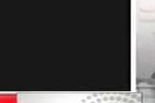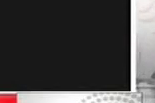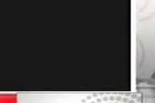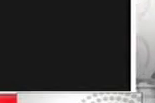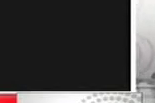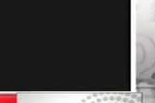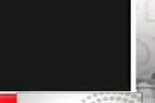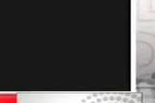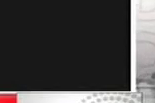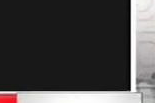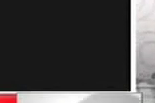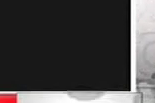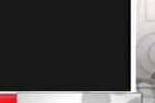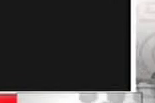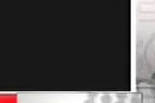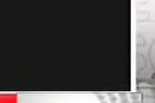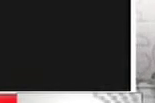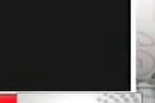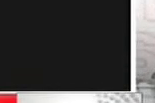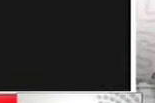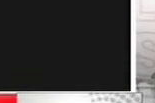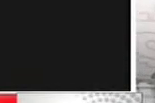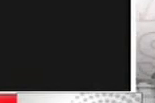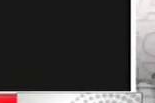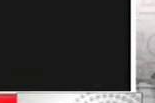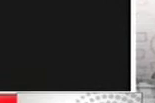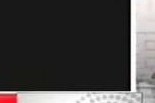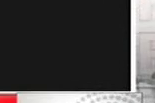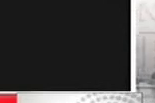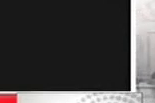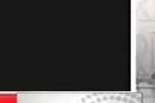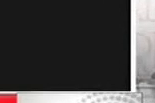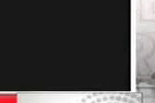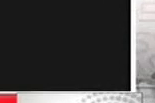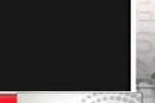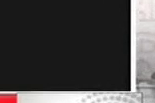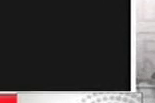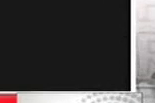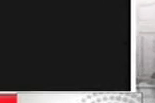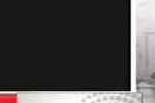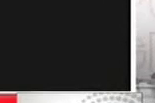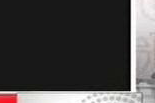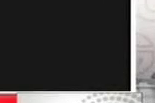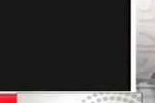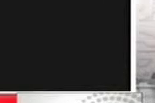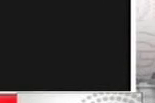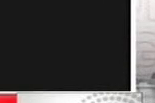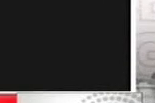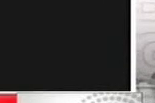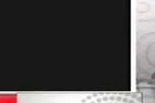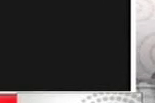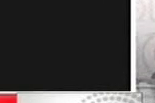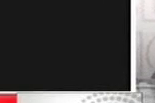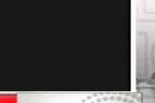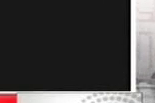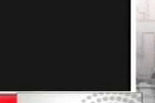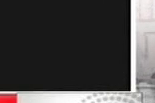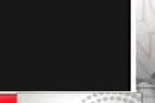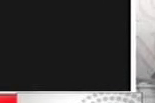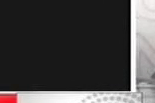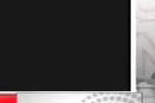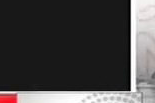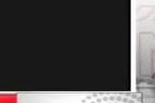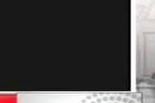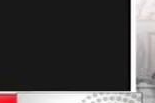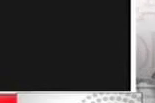financiero. Pero esa cifra siempre termina siendo fría cuando no hablamos de la dirección, ciertamente, y la